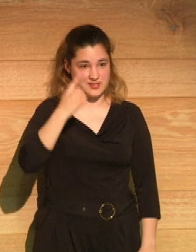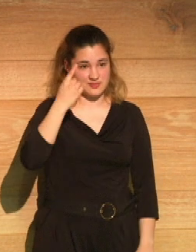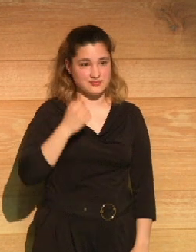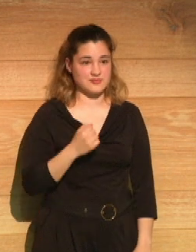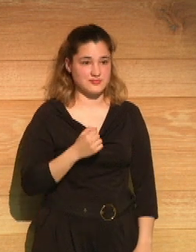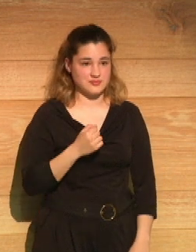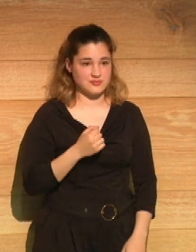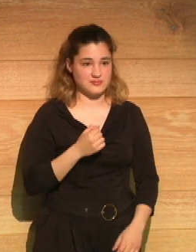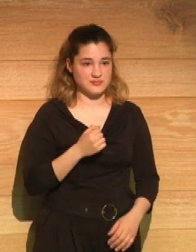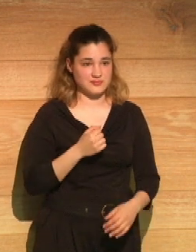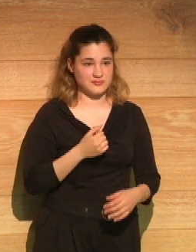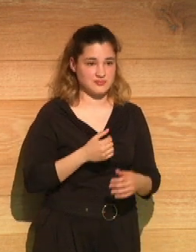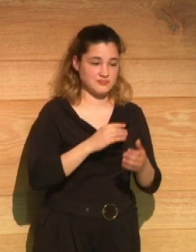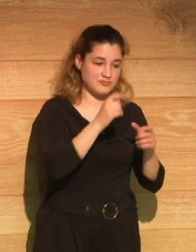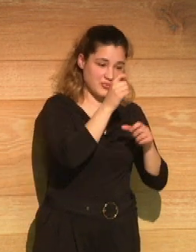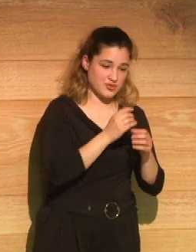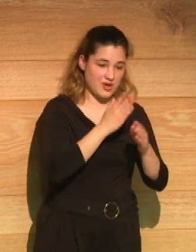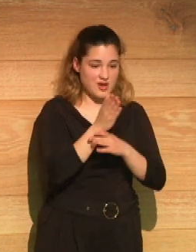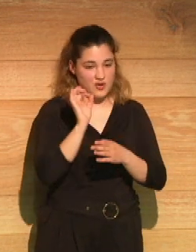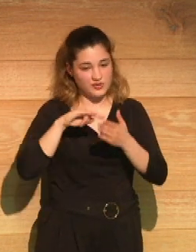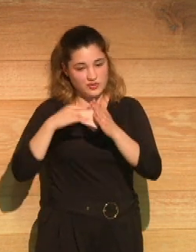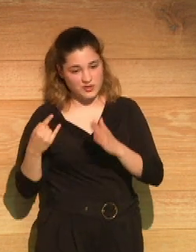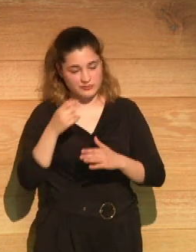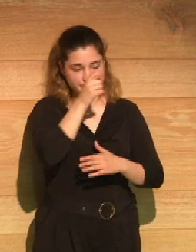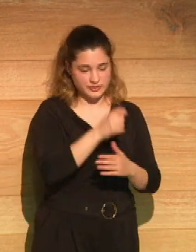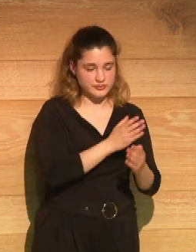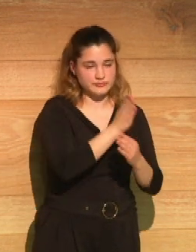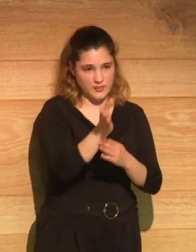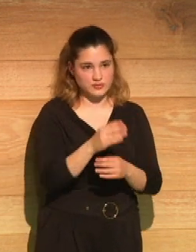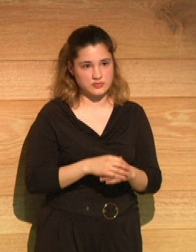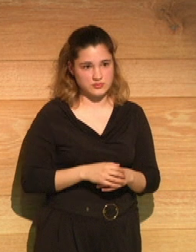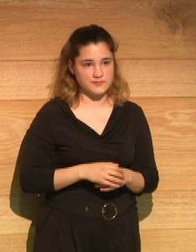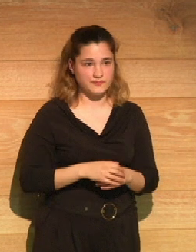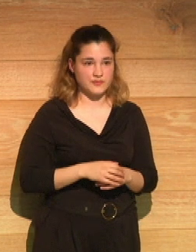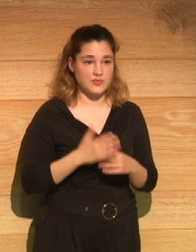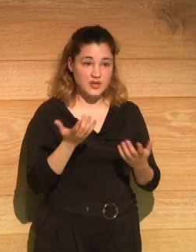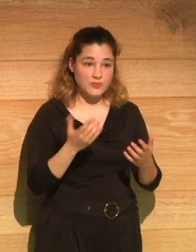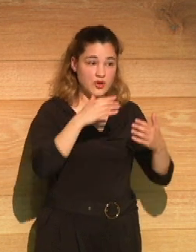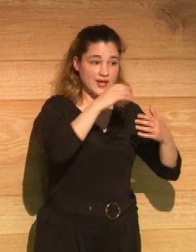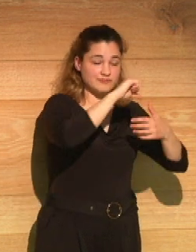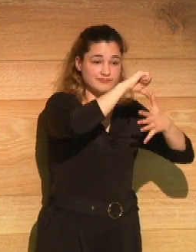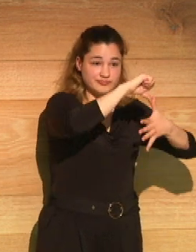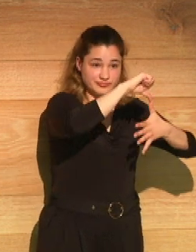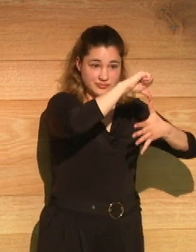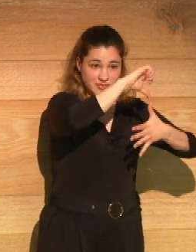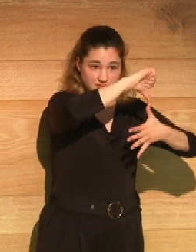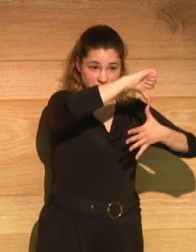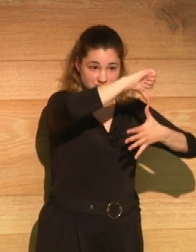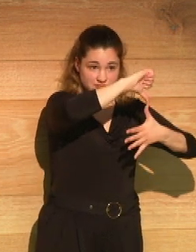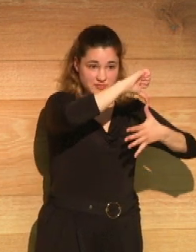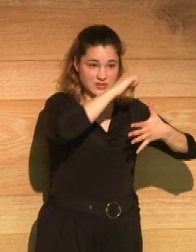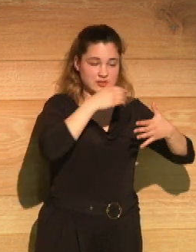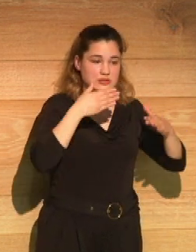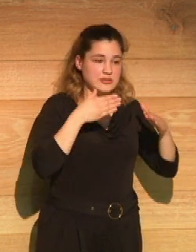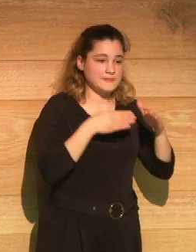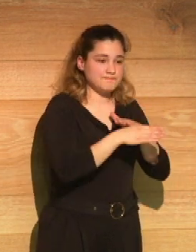prioritaria. Entonces, hay otras regiones como por ejemplo en América Latina donde el acceso es definitivamente limitado y